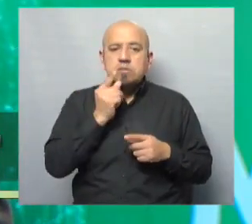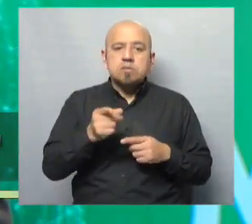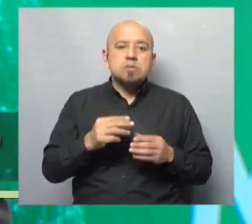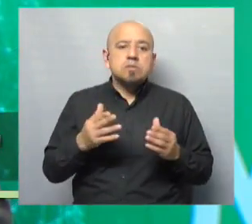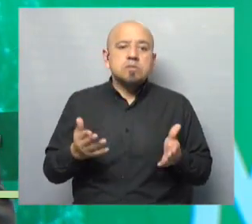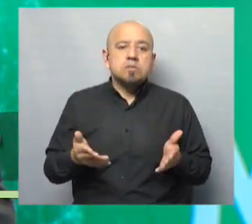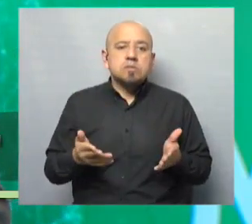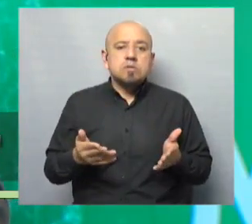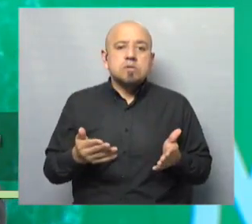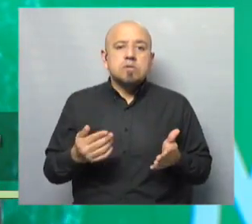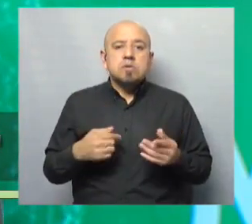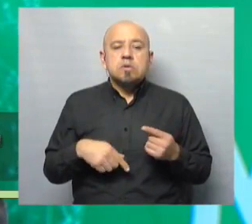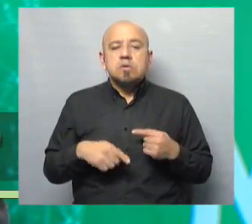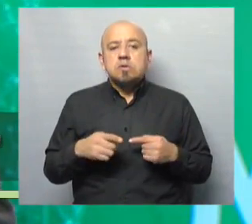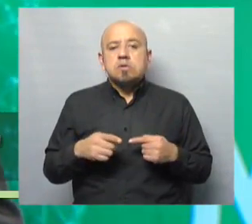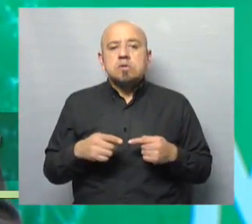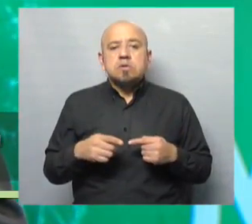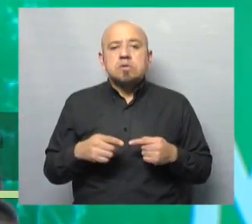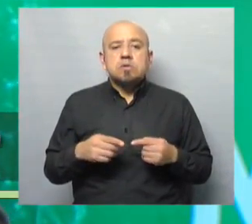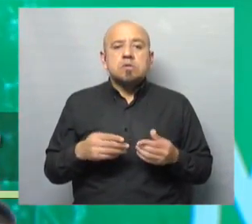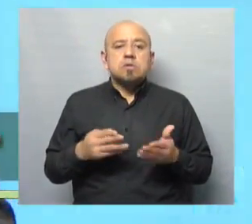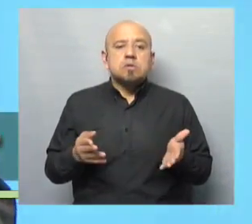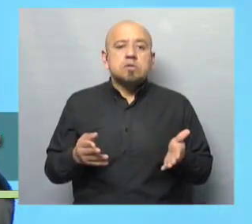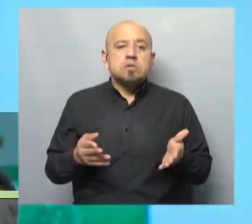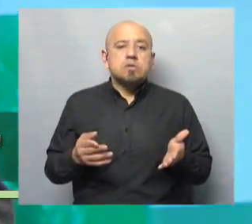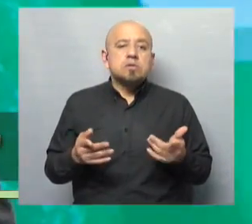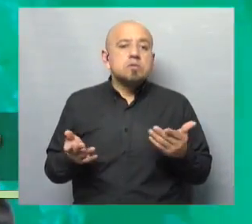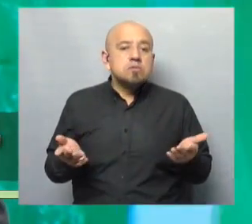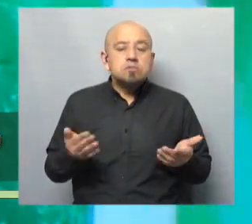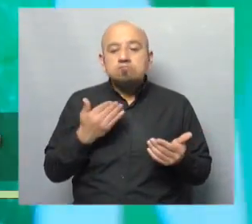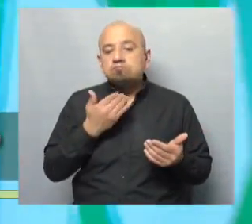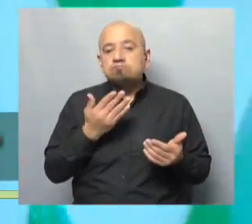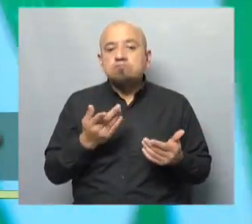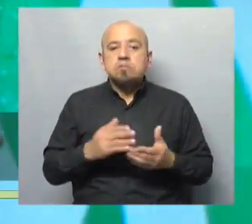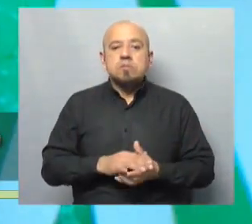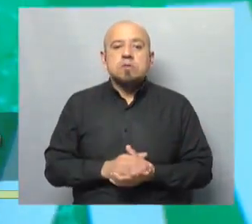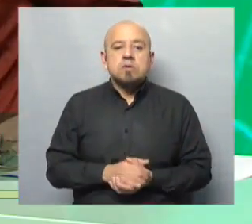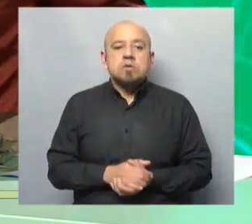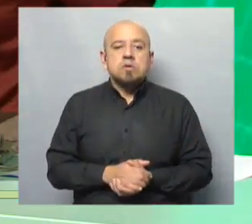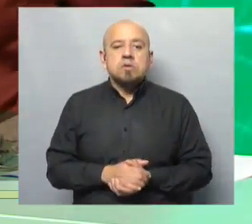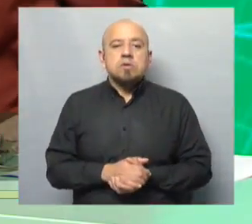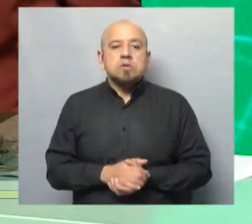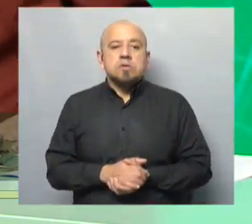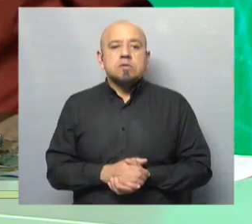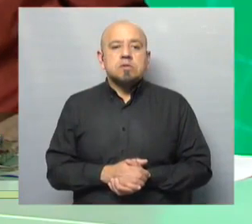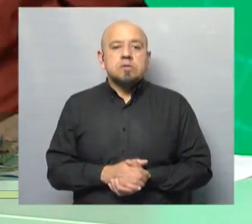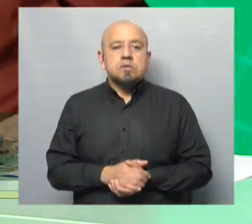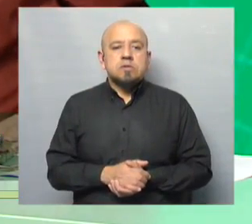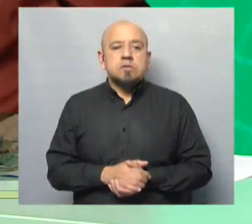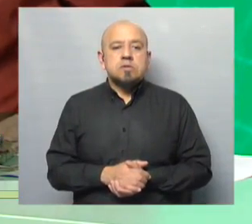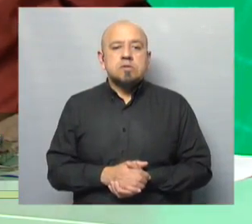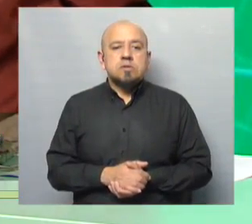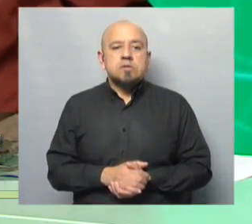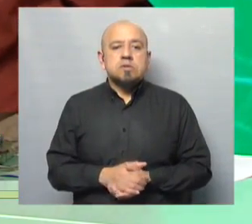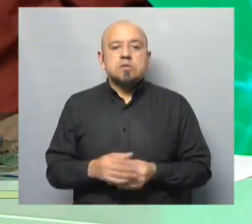se termina desencadenando en una especie de bola de nieve no sé de verdad quién decía que es necesario